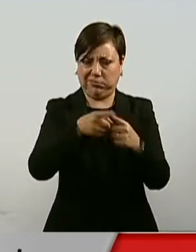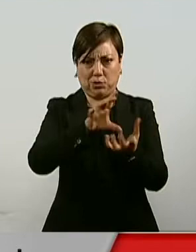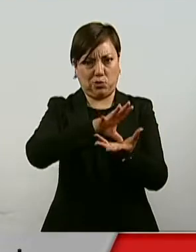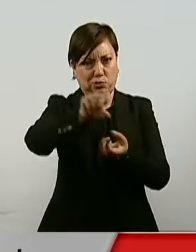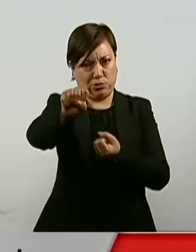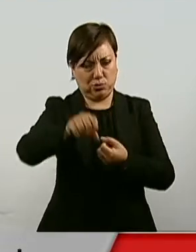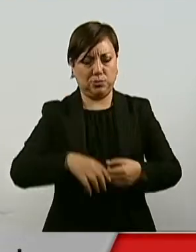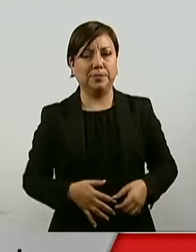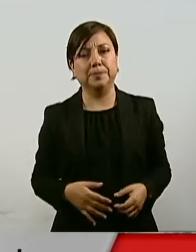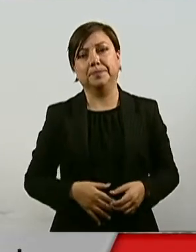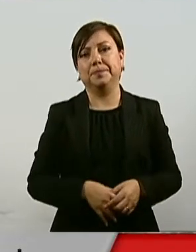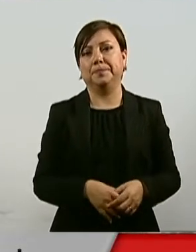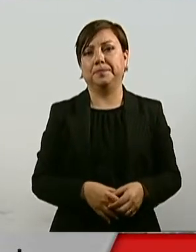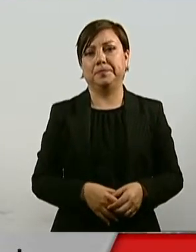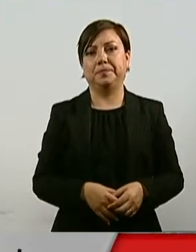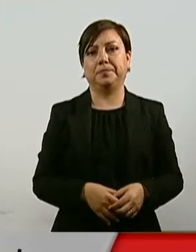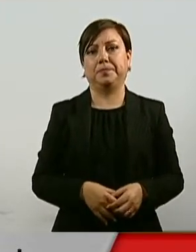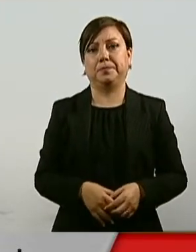Constitución.